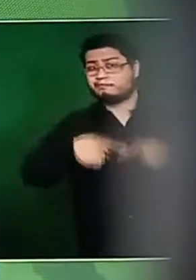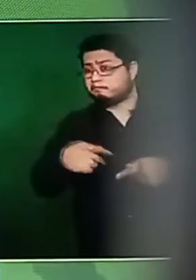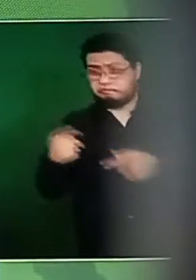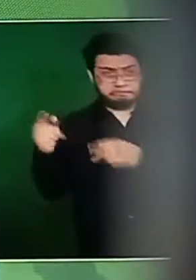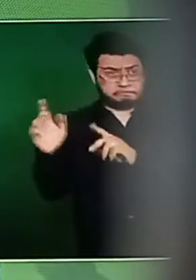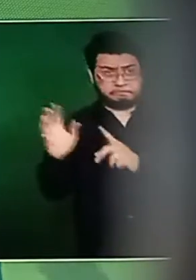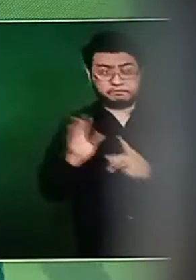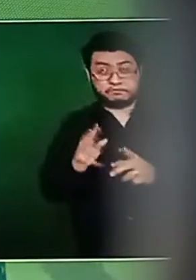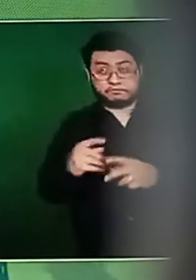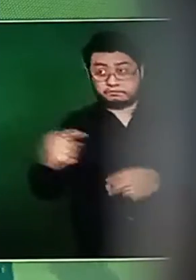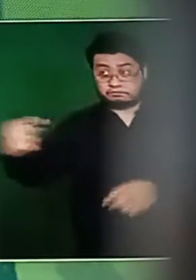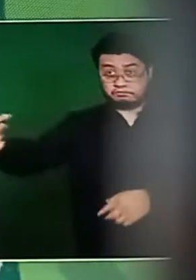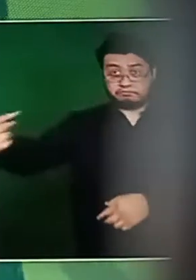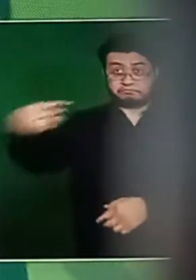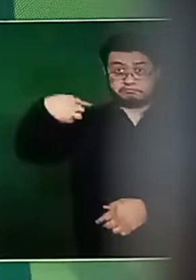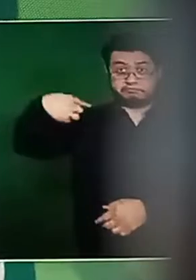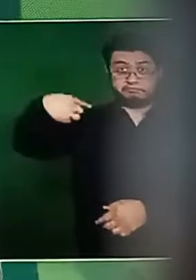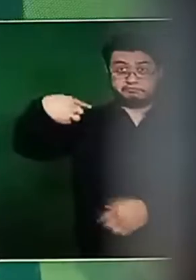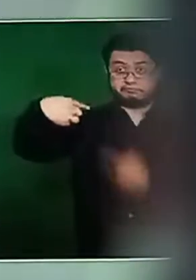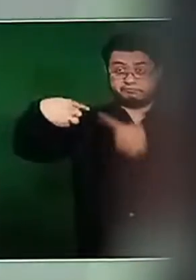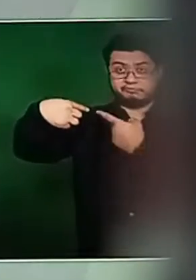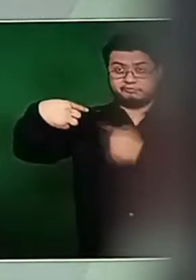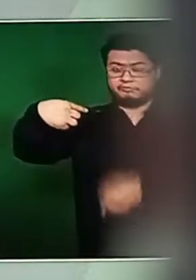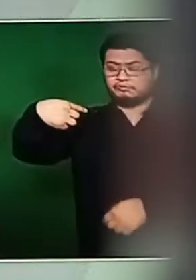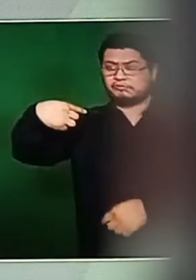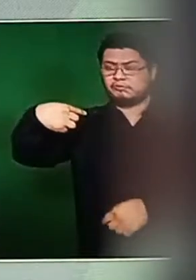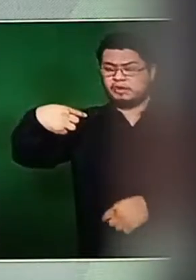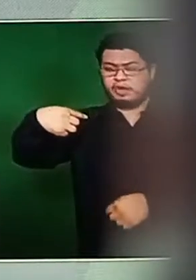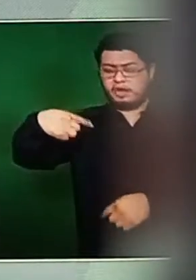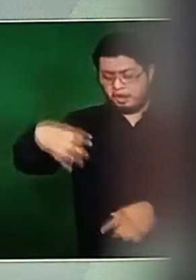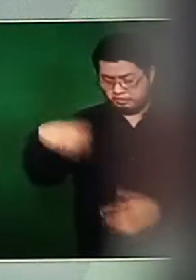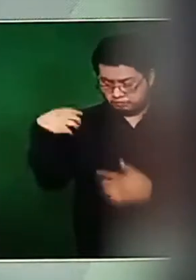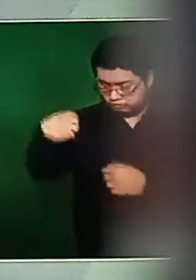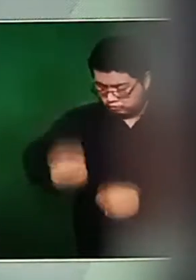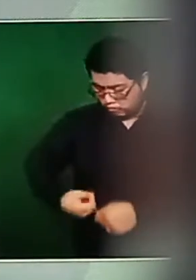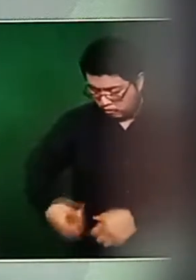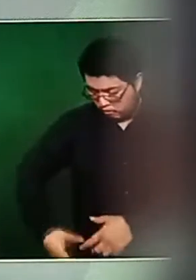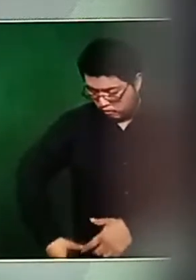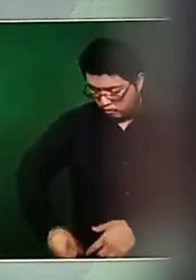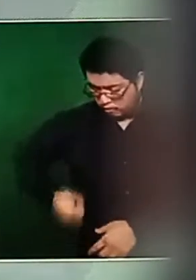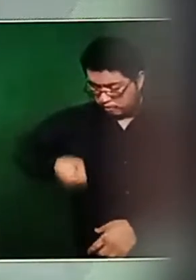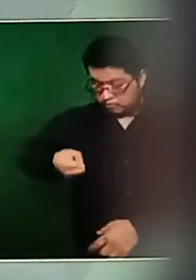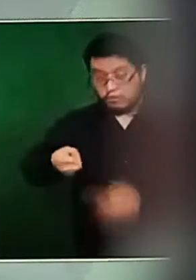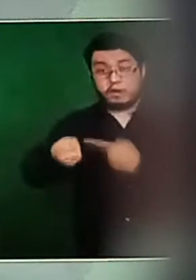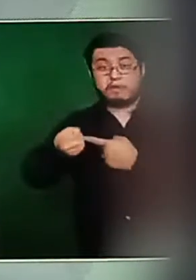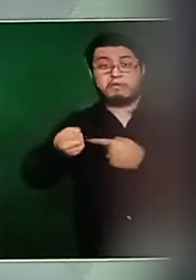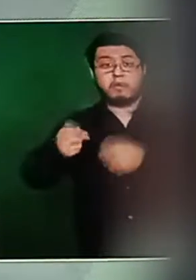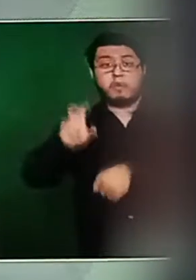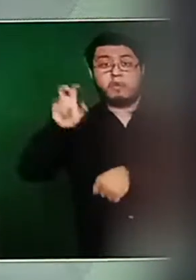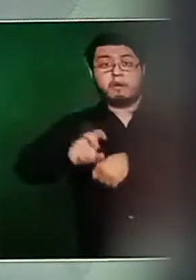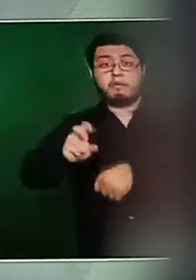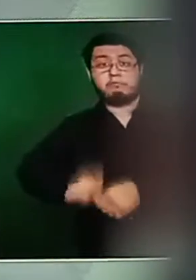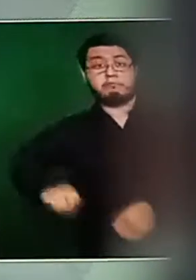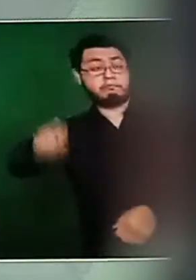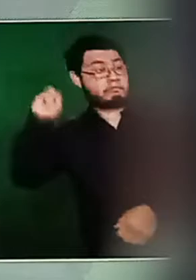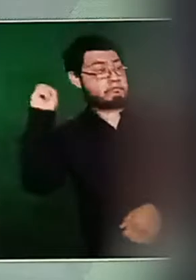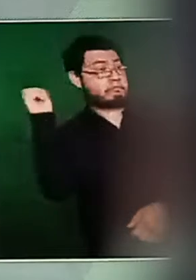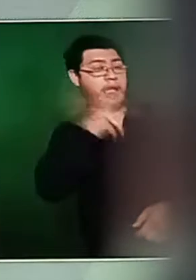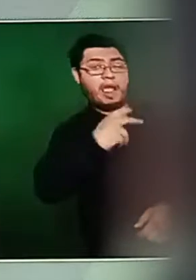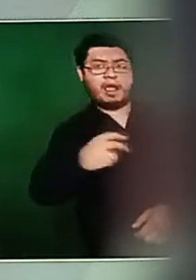y me señalan y empiezan a sacar del morral huevos y a tirar huevos.